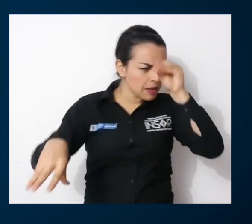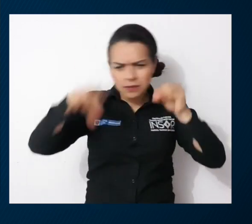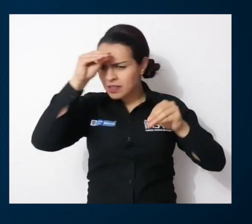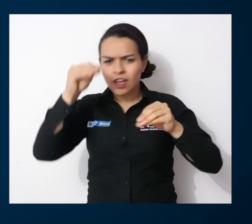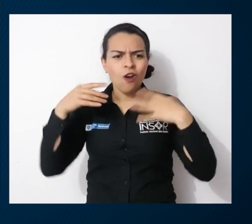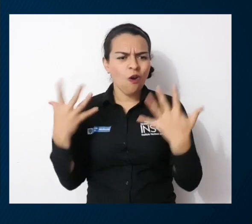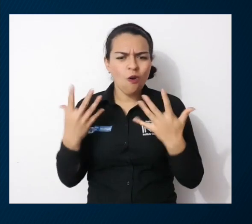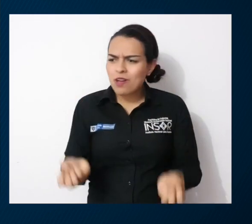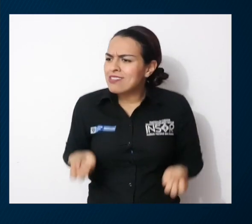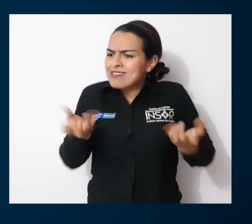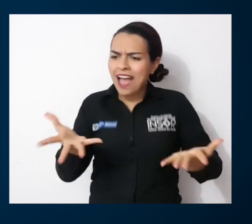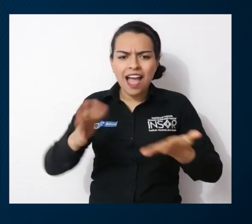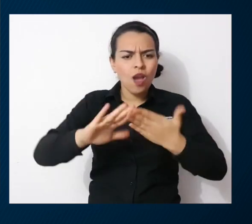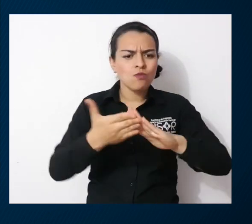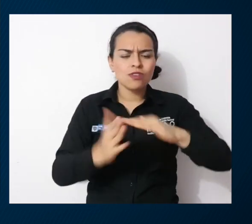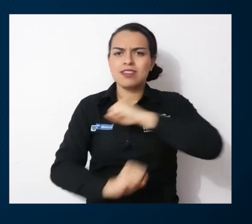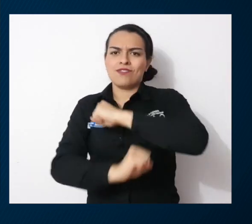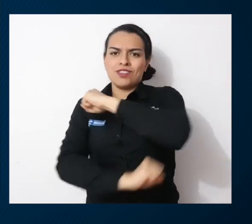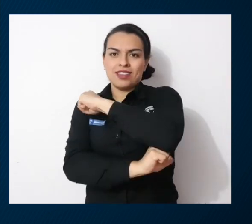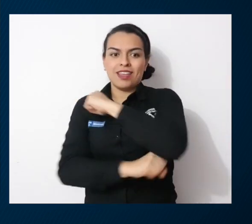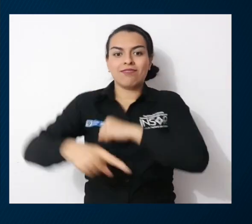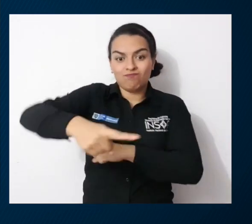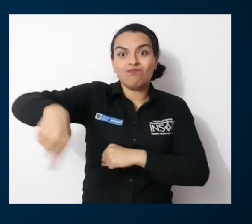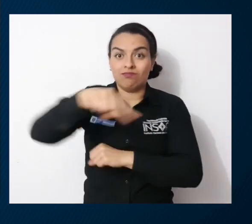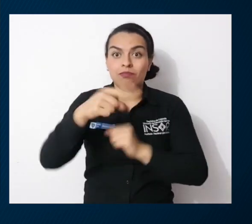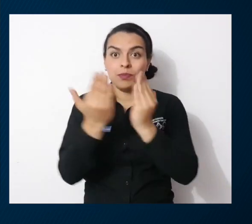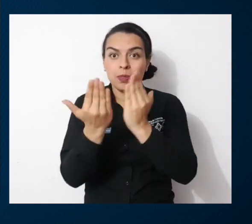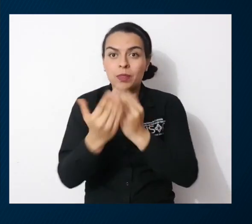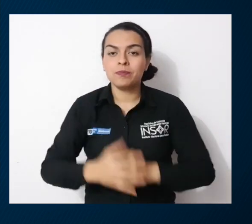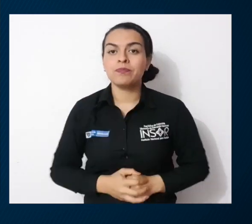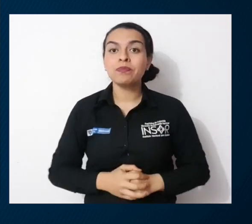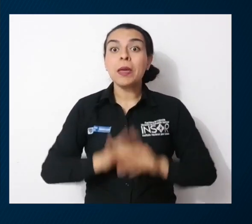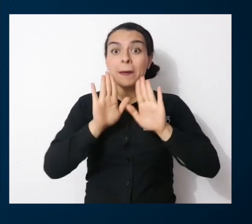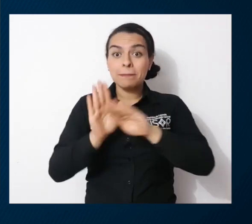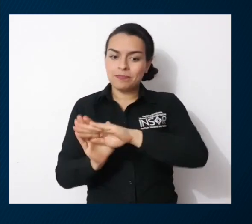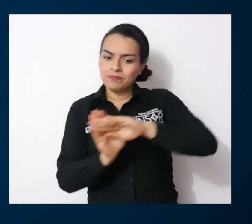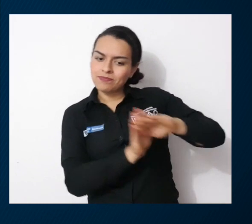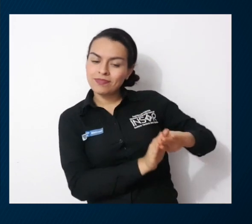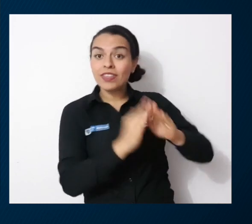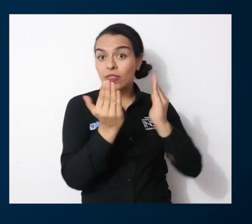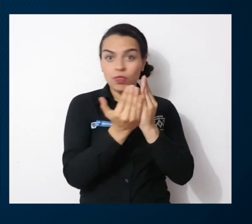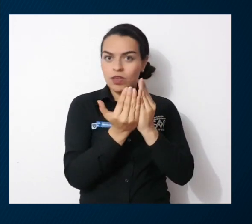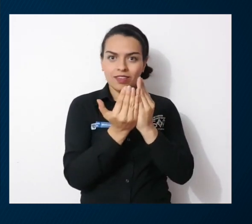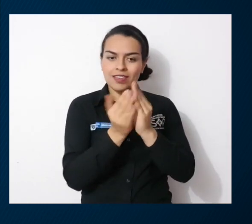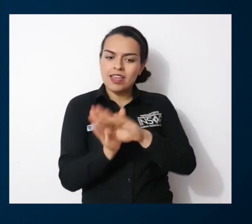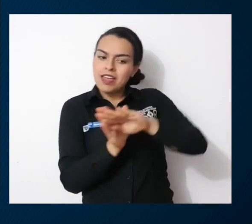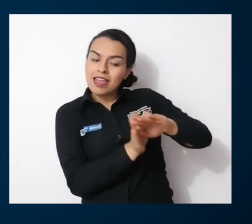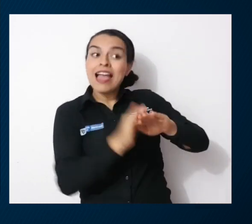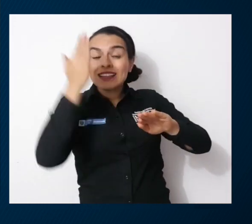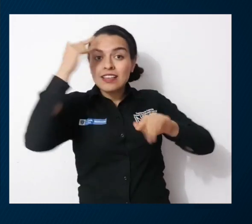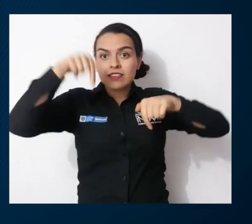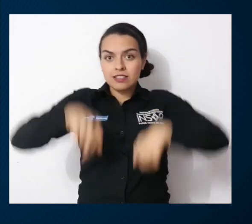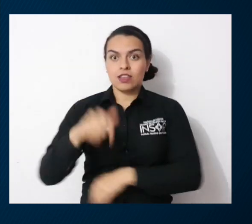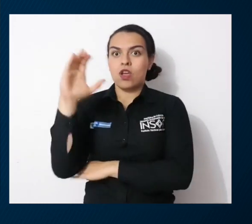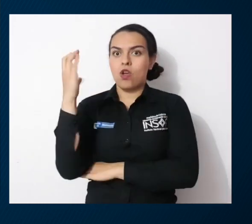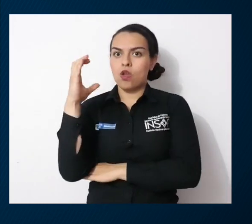las comunidades educativas. Y finalmente, fuera de las comunidades educativas, como país, tenemos que